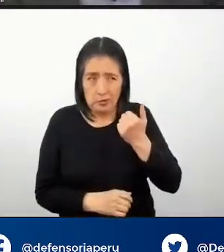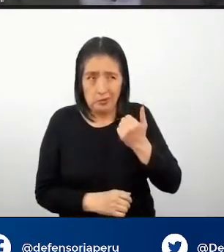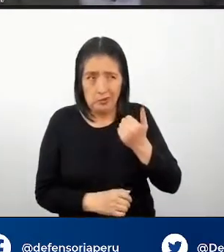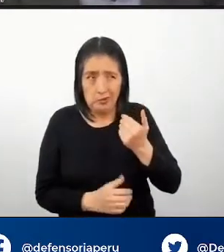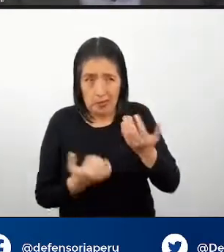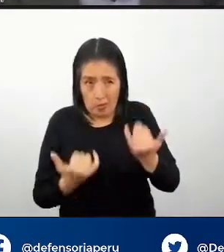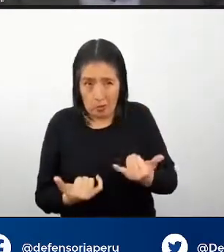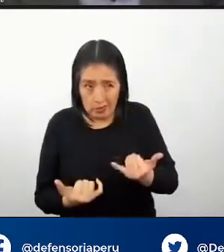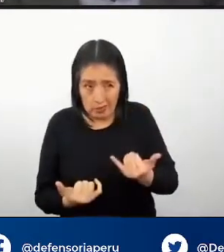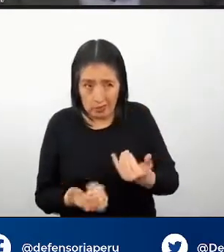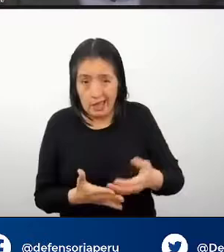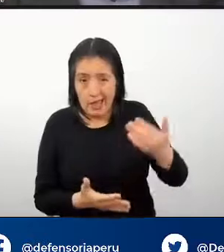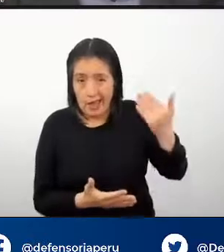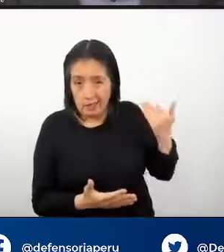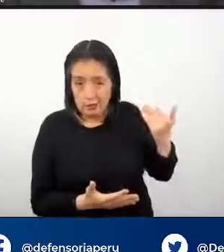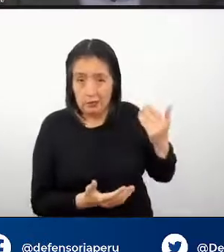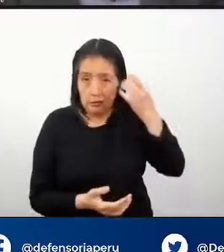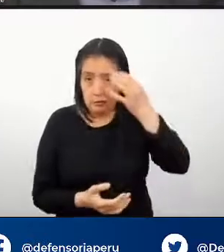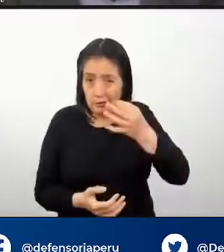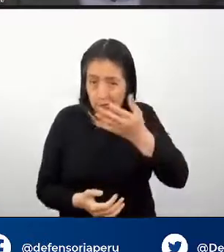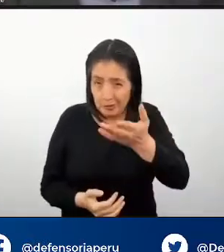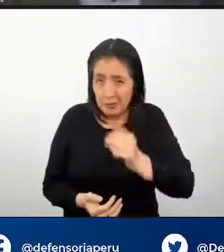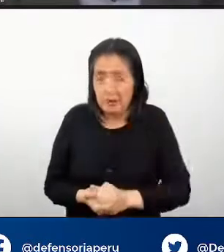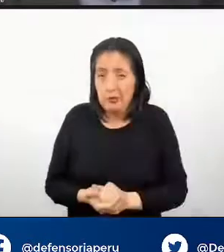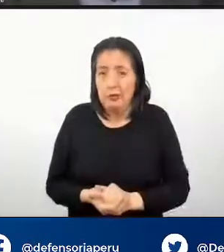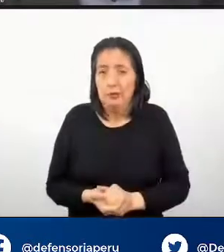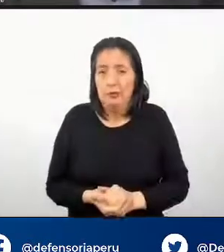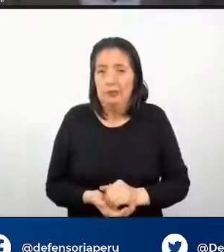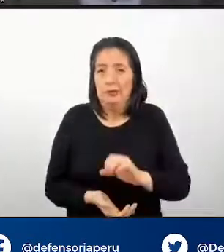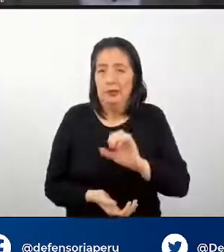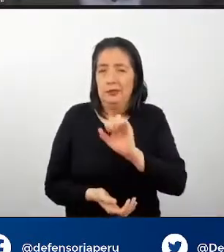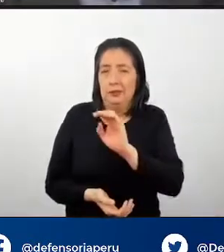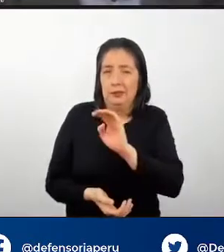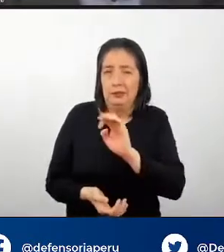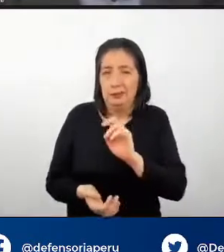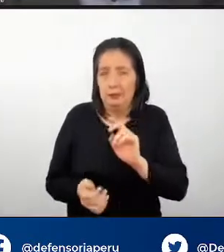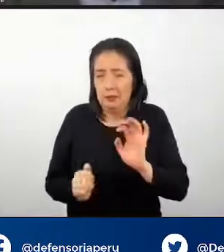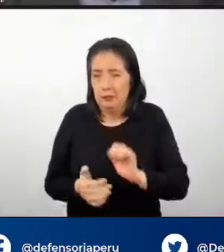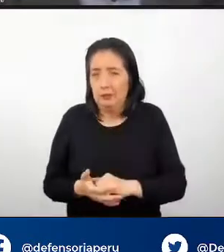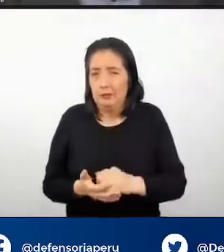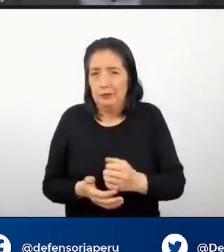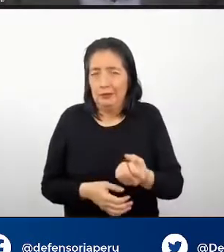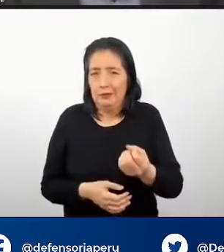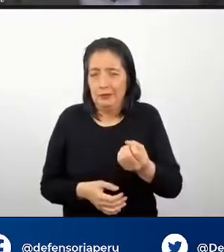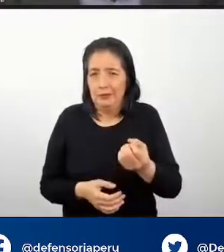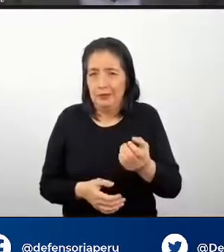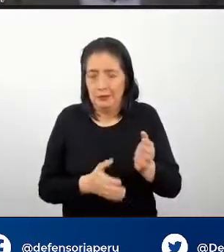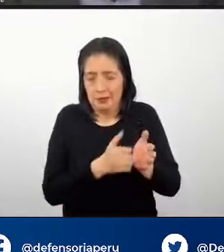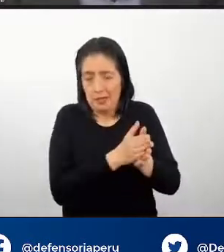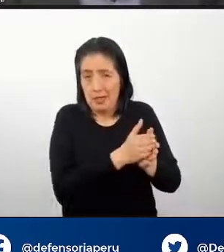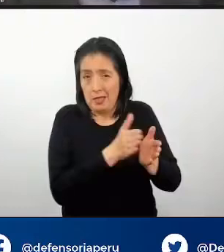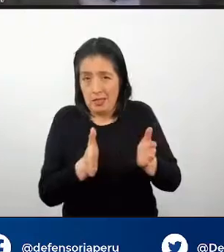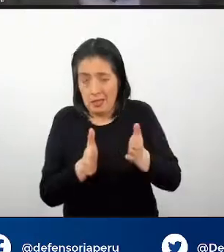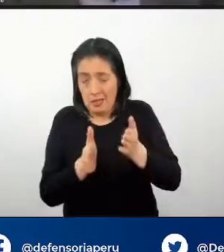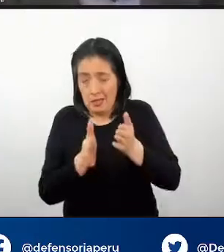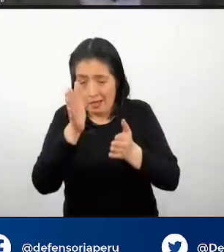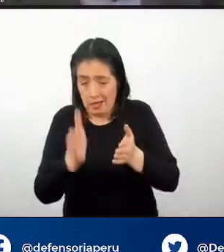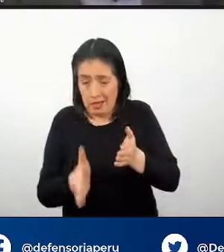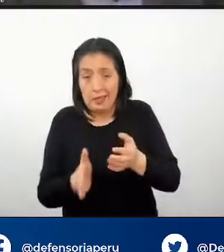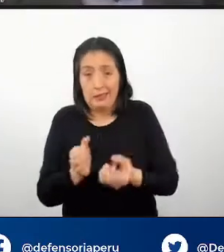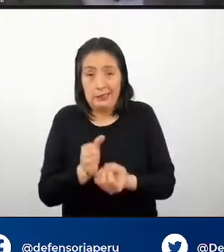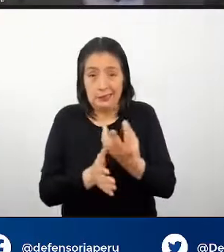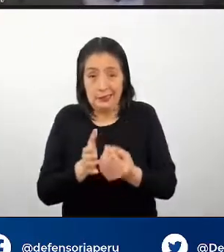que cuando la doctora Salman dice que en noviembre, hasta este mes de septiembre,